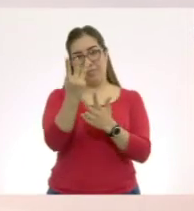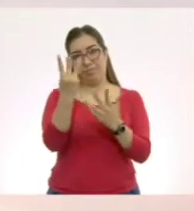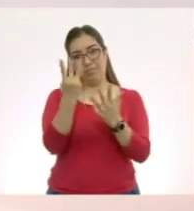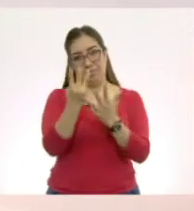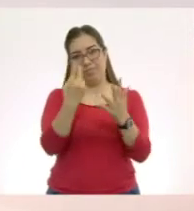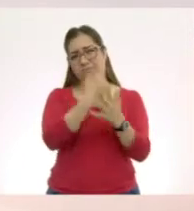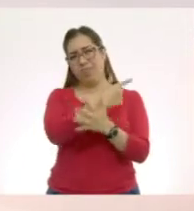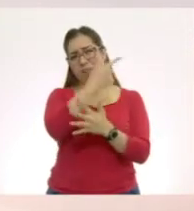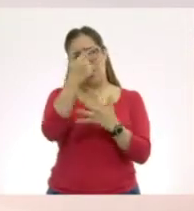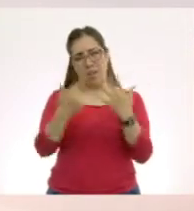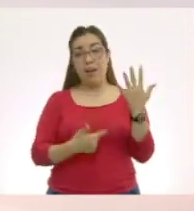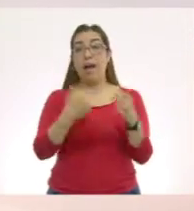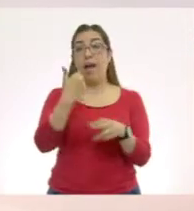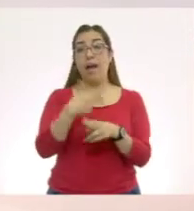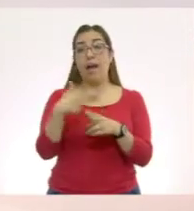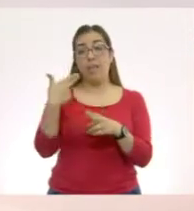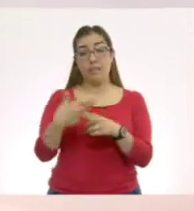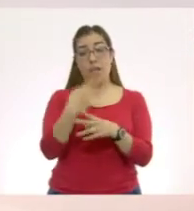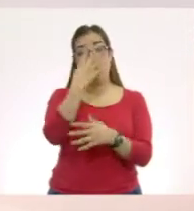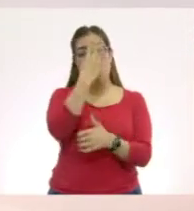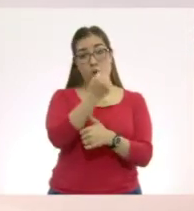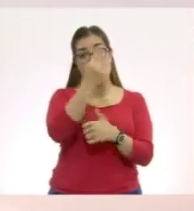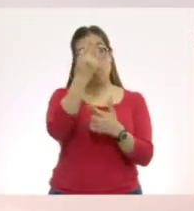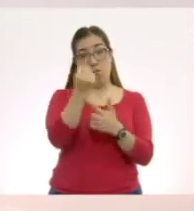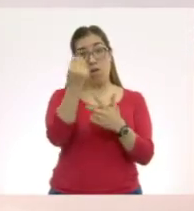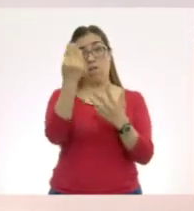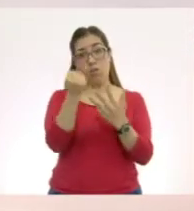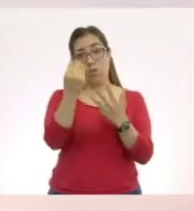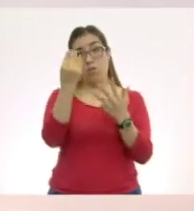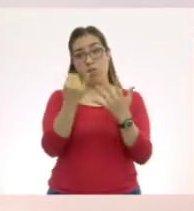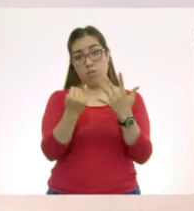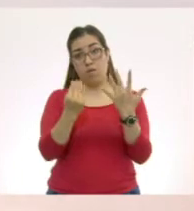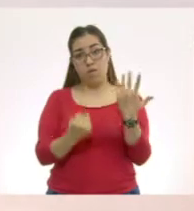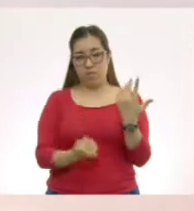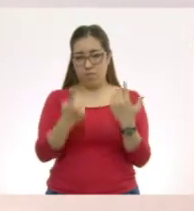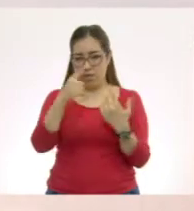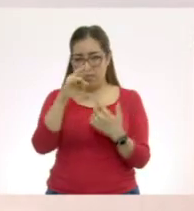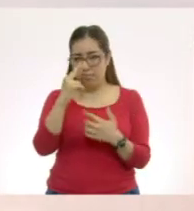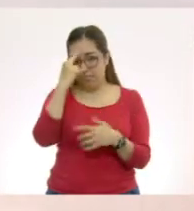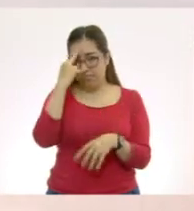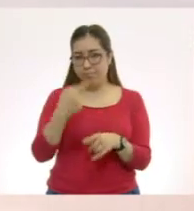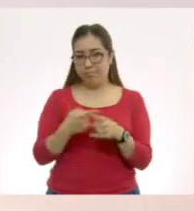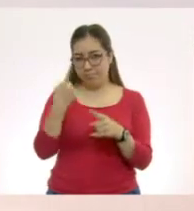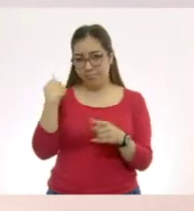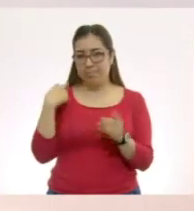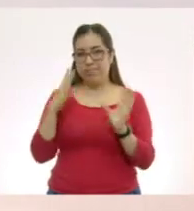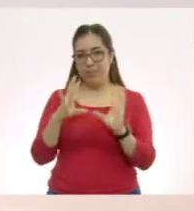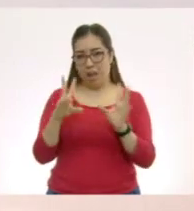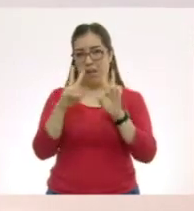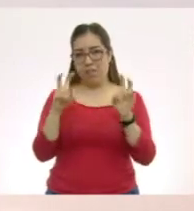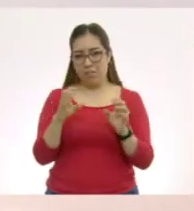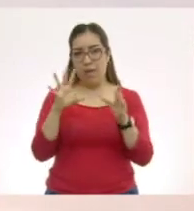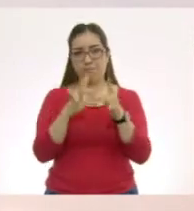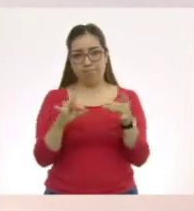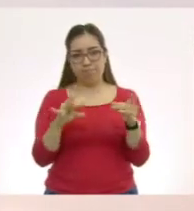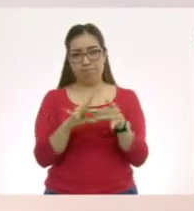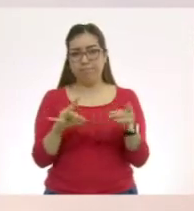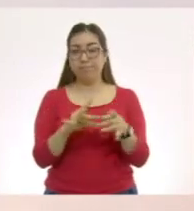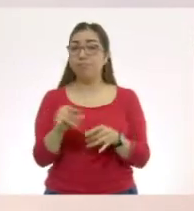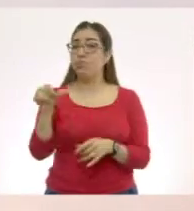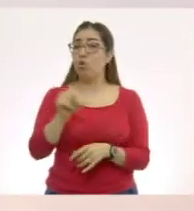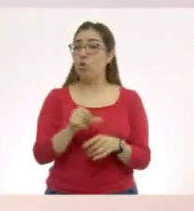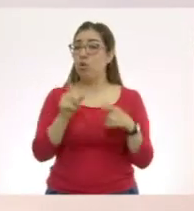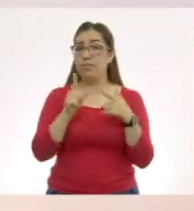nueve. Recuerden que una clase anterior hablamos acerca de este tema. Pero para que podamos